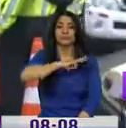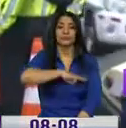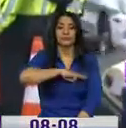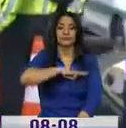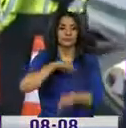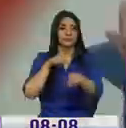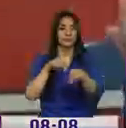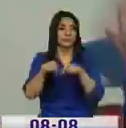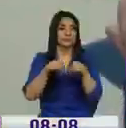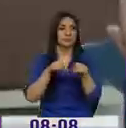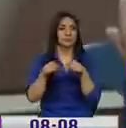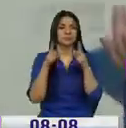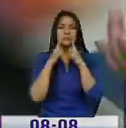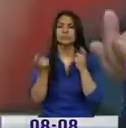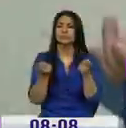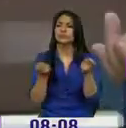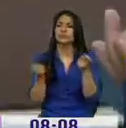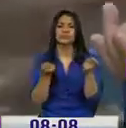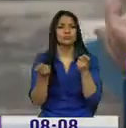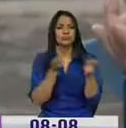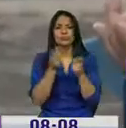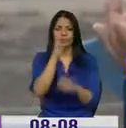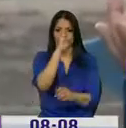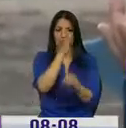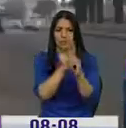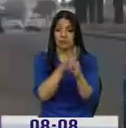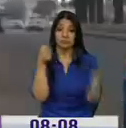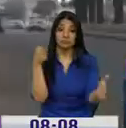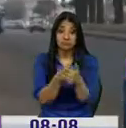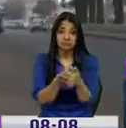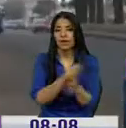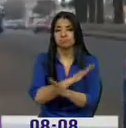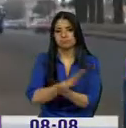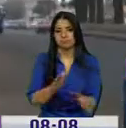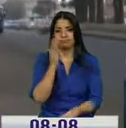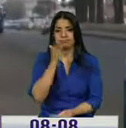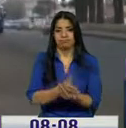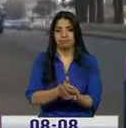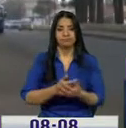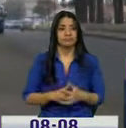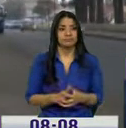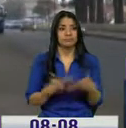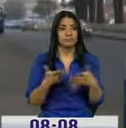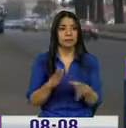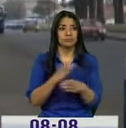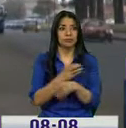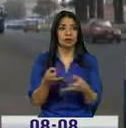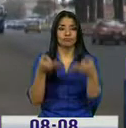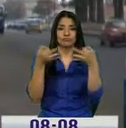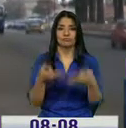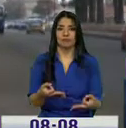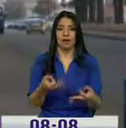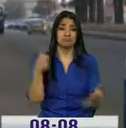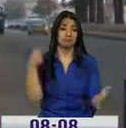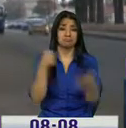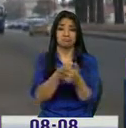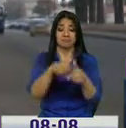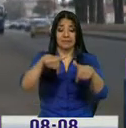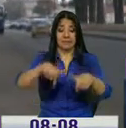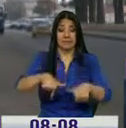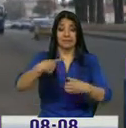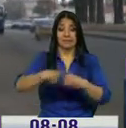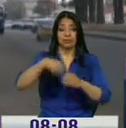Tránsito, el objetivo de realizar estos controles es prevenir los accidentes de tránsito. De acuerdo a cifras oficiales, la disminución de siniestros ha